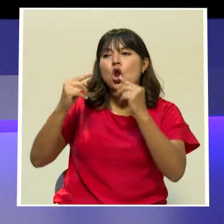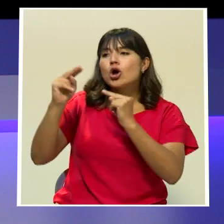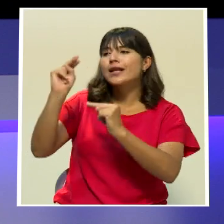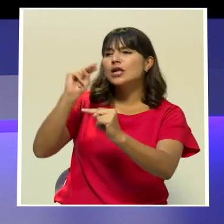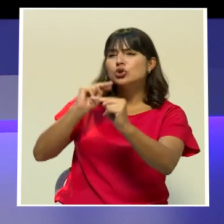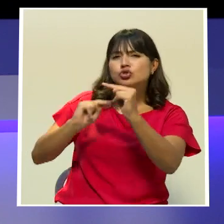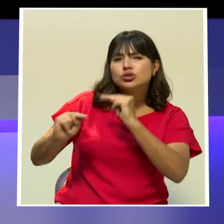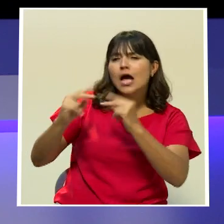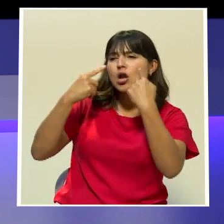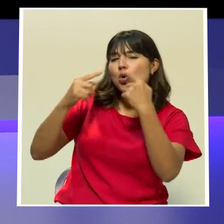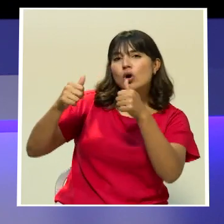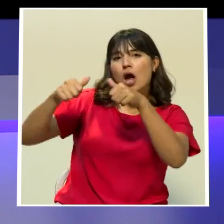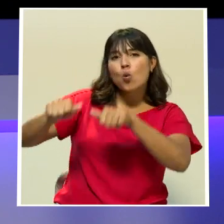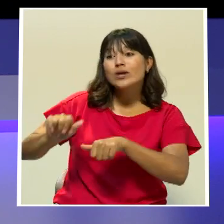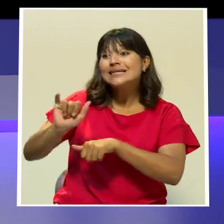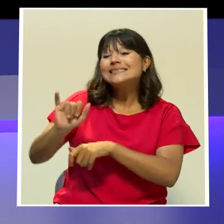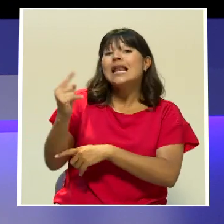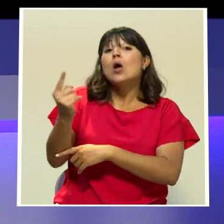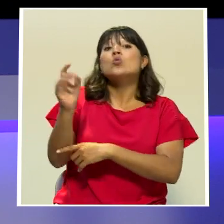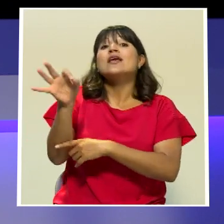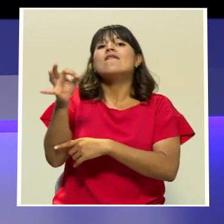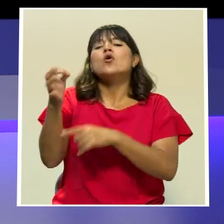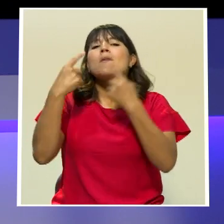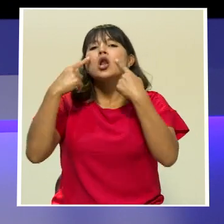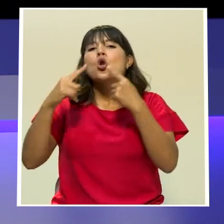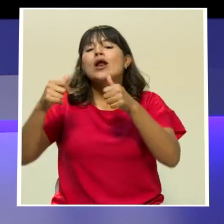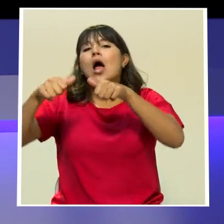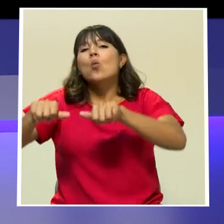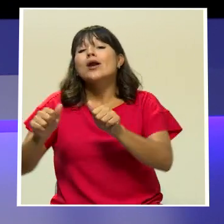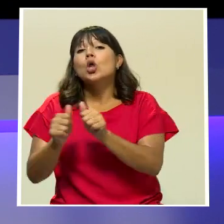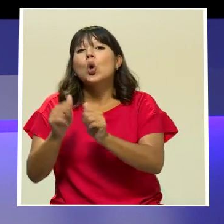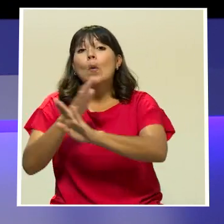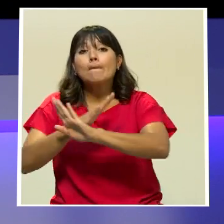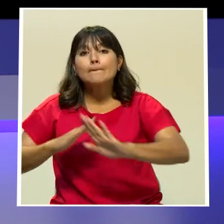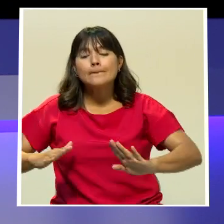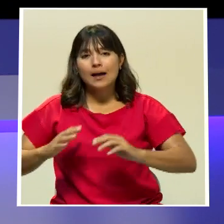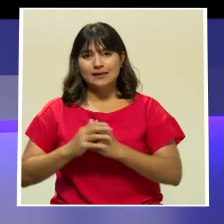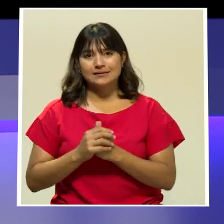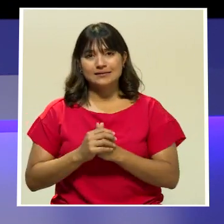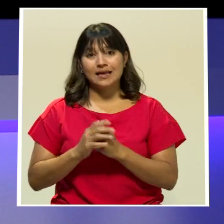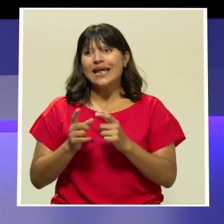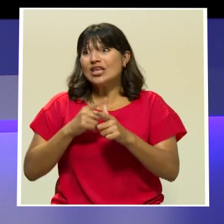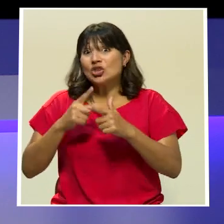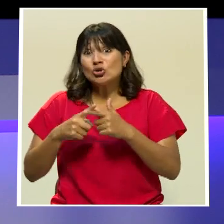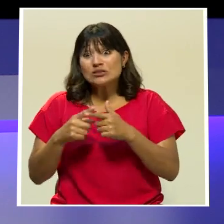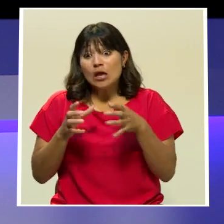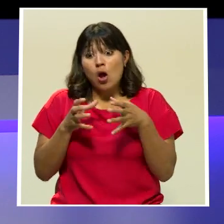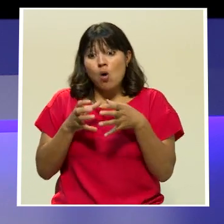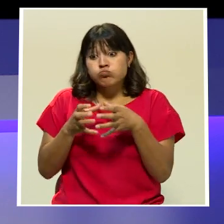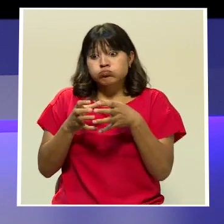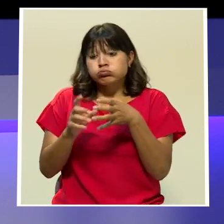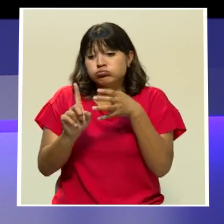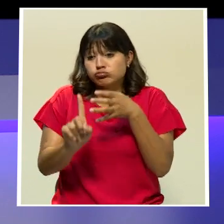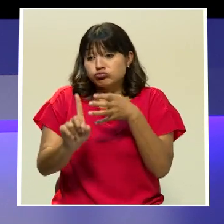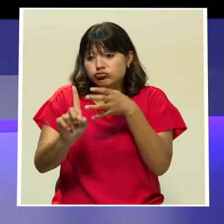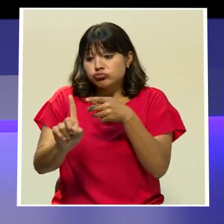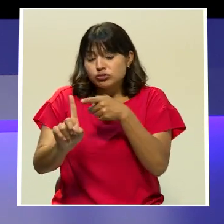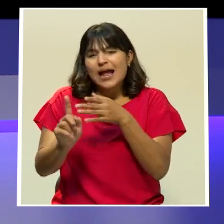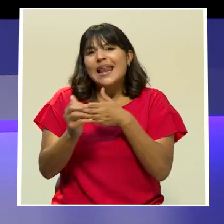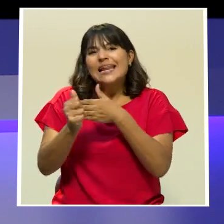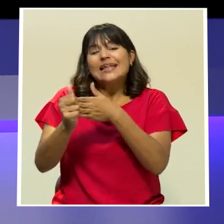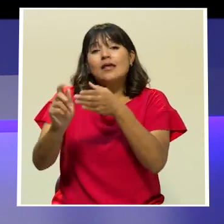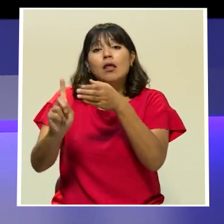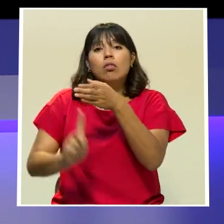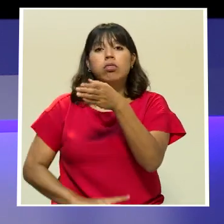de manera pacífica nuestras diferencias. Y si quitas a esos representantes capaces de negociar y de llegar a acuerdos,